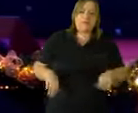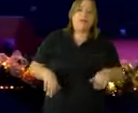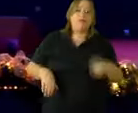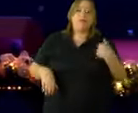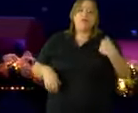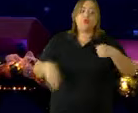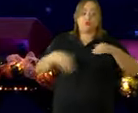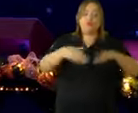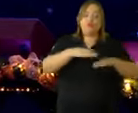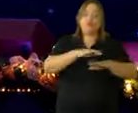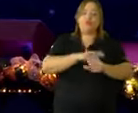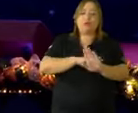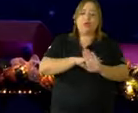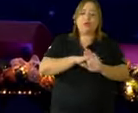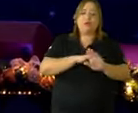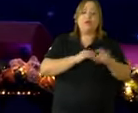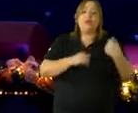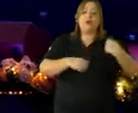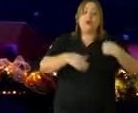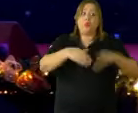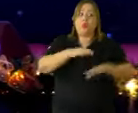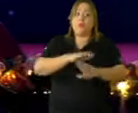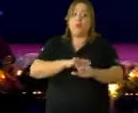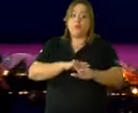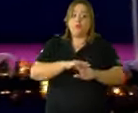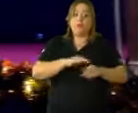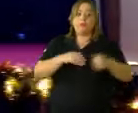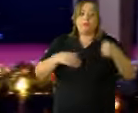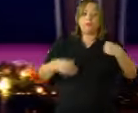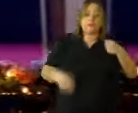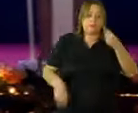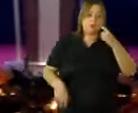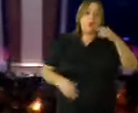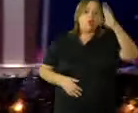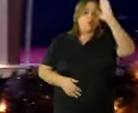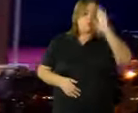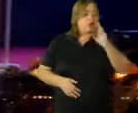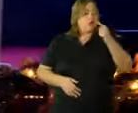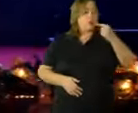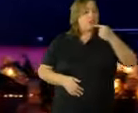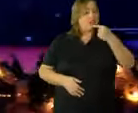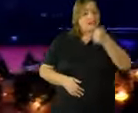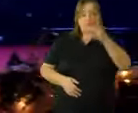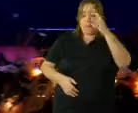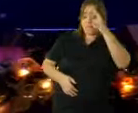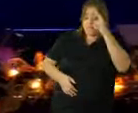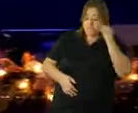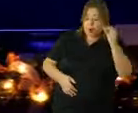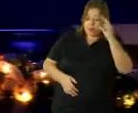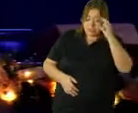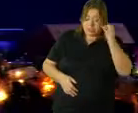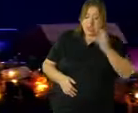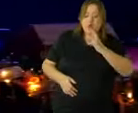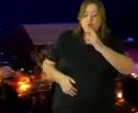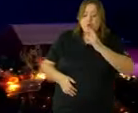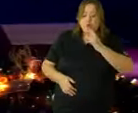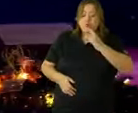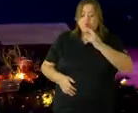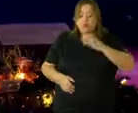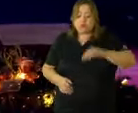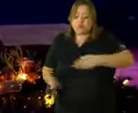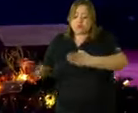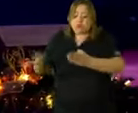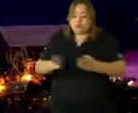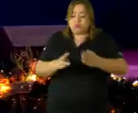pasar, vamos a pasar, vamos a pasar, vamos a pasar. Dios le dijo a Moisés, van a pasar el Mar Rojo en seco.